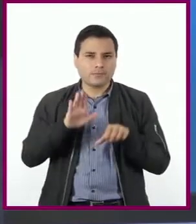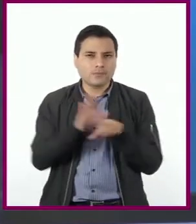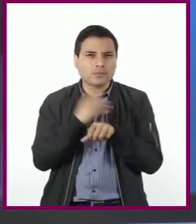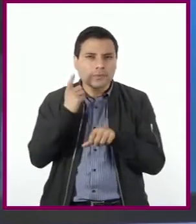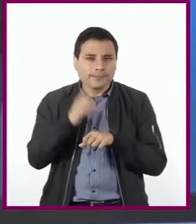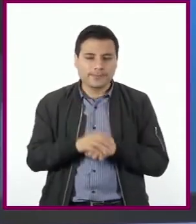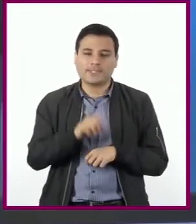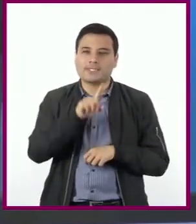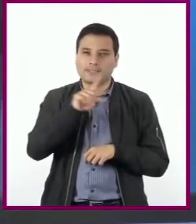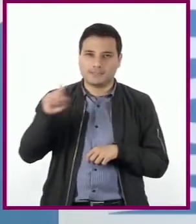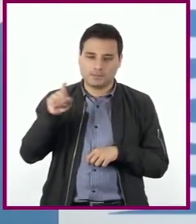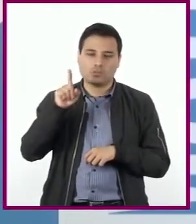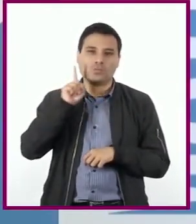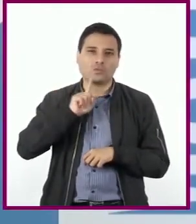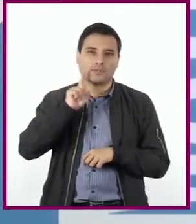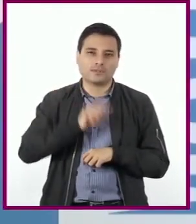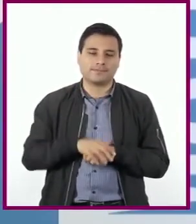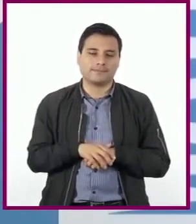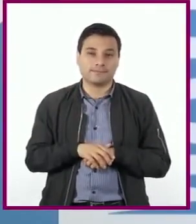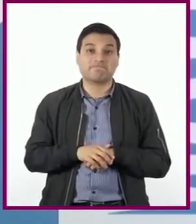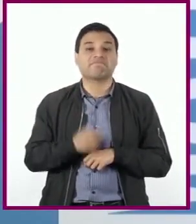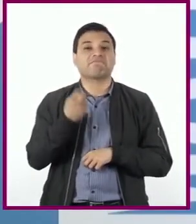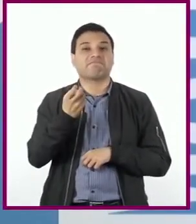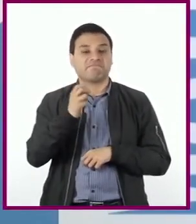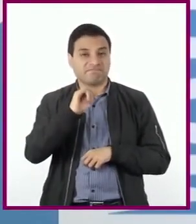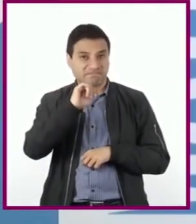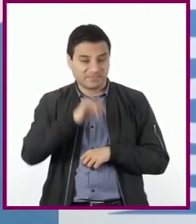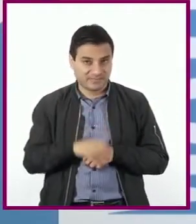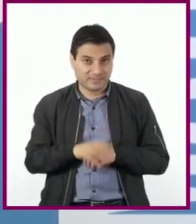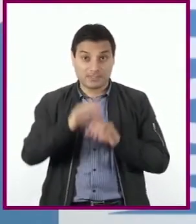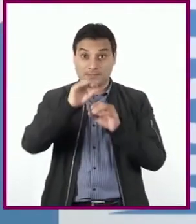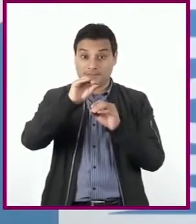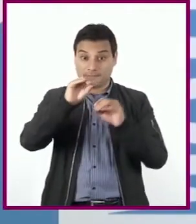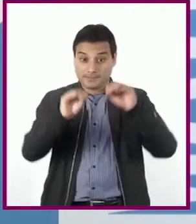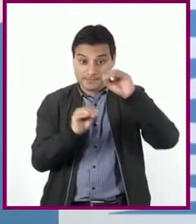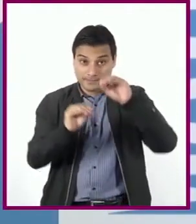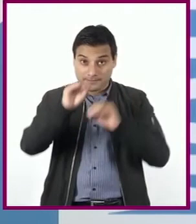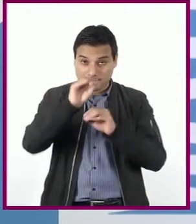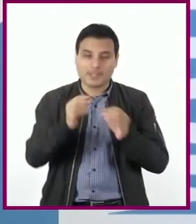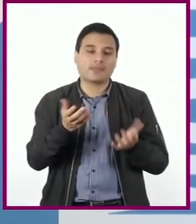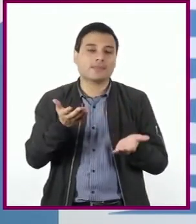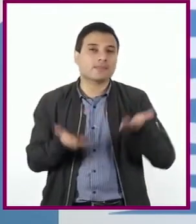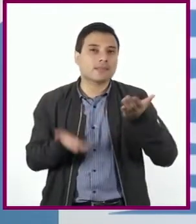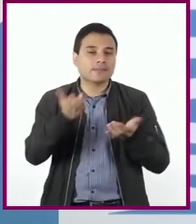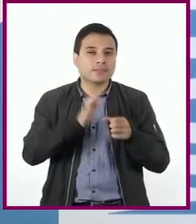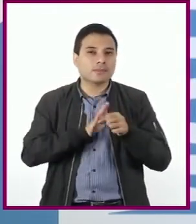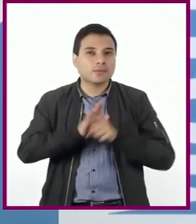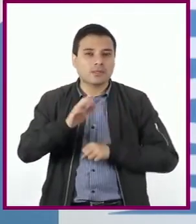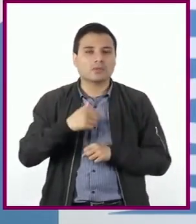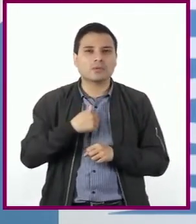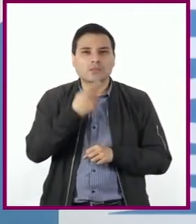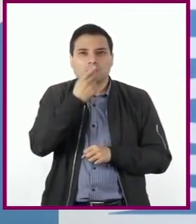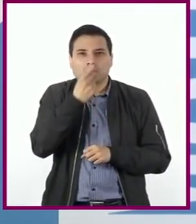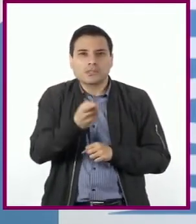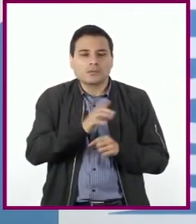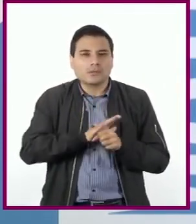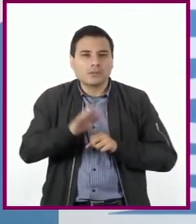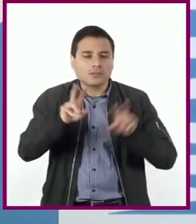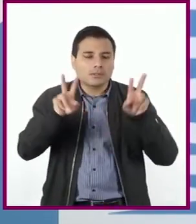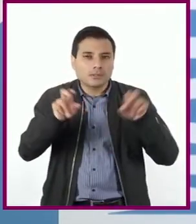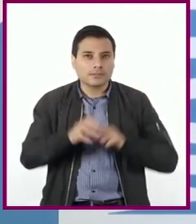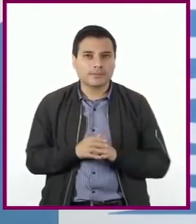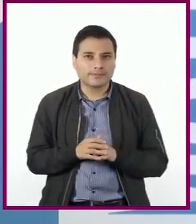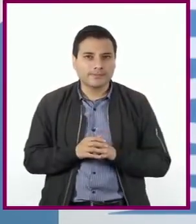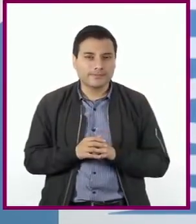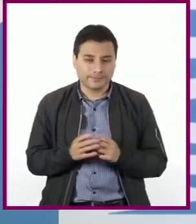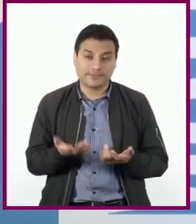es el secundario. Sí, el acomodo de la fracción dependerá de lo que se quiera expresar, aunque a